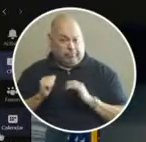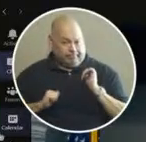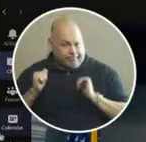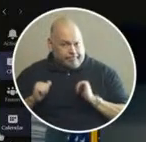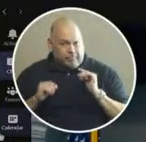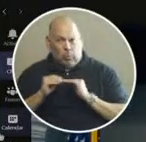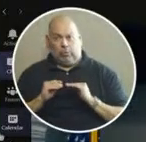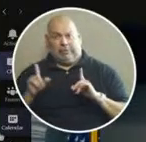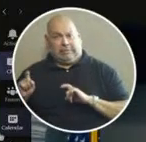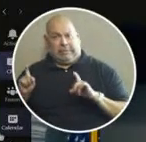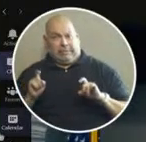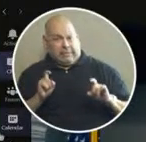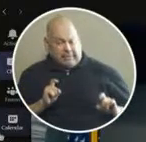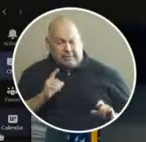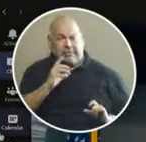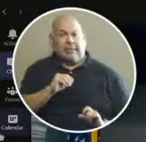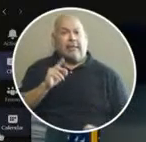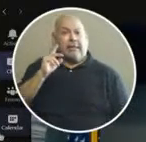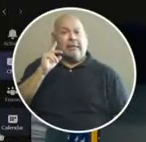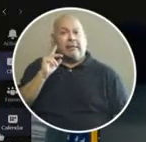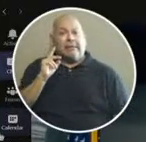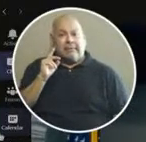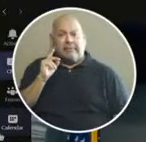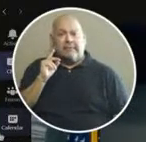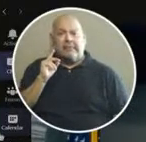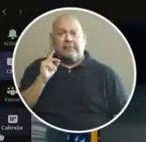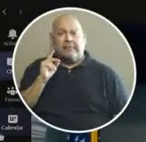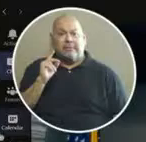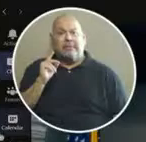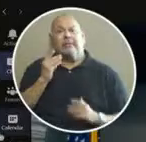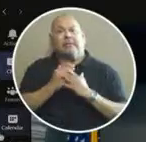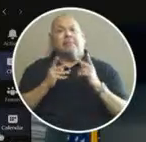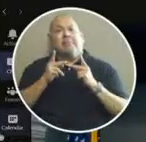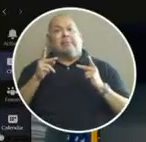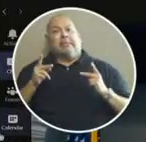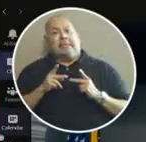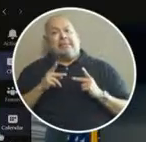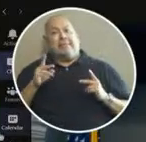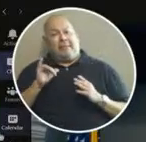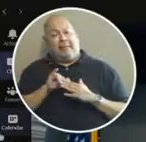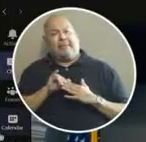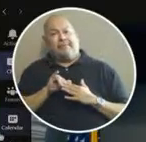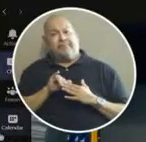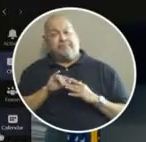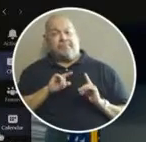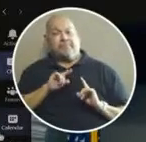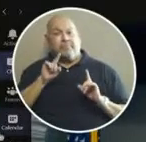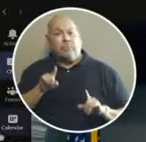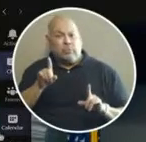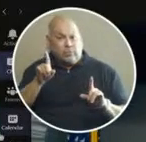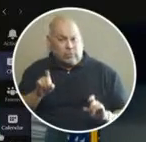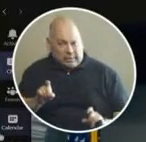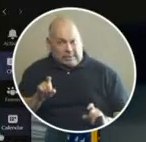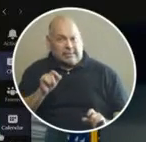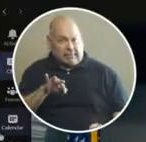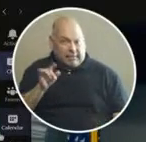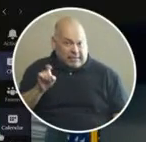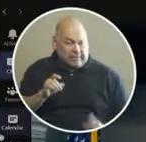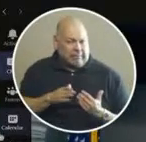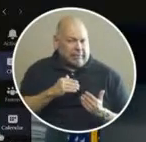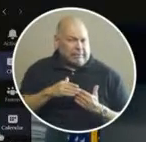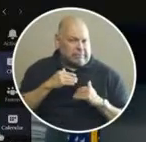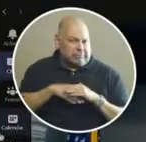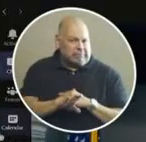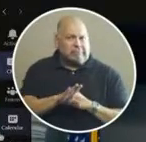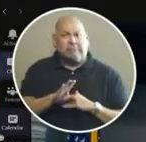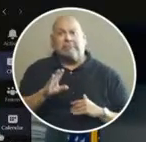pruebas y estableciendo también lugares para que la gente pueda ir a hacerse la prueba, que sean accesibles para